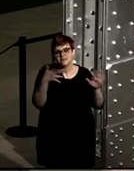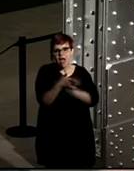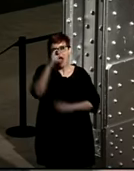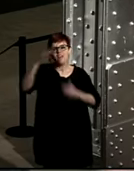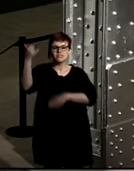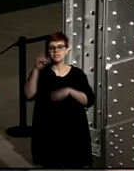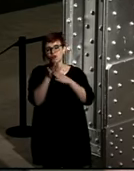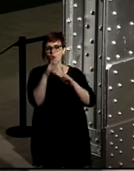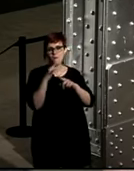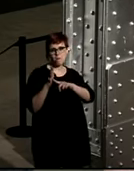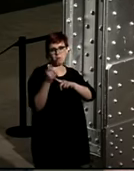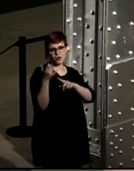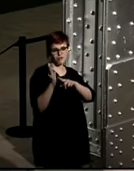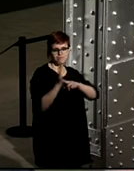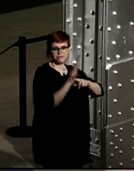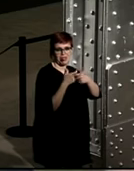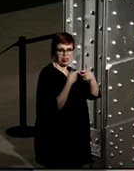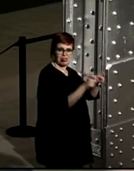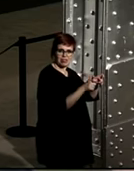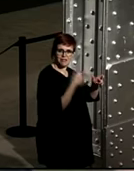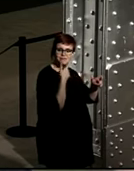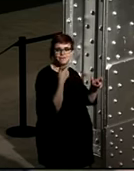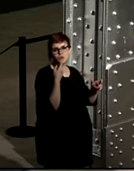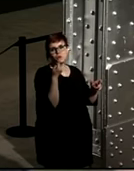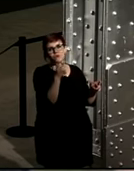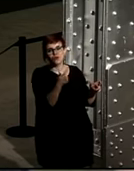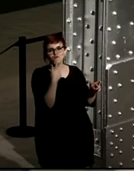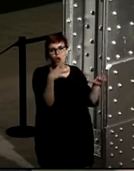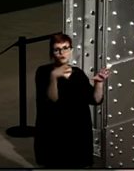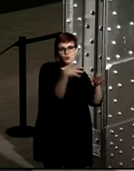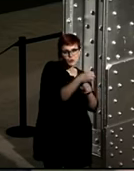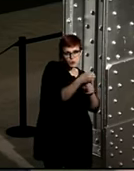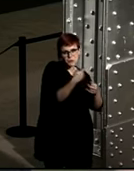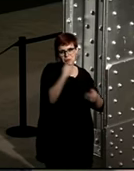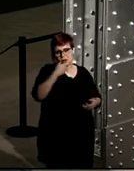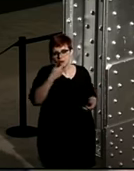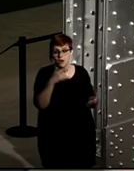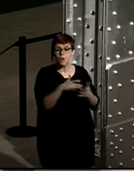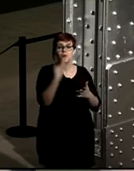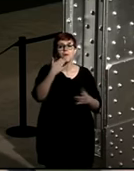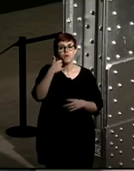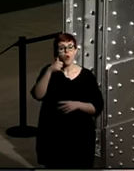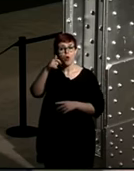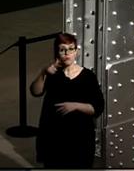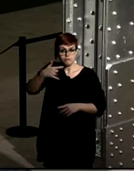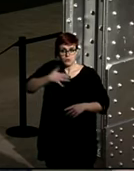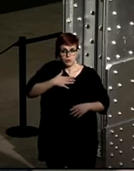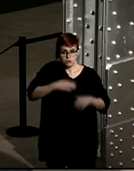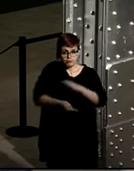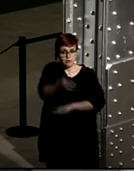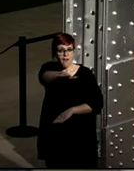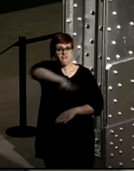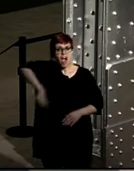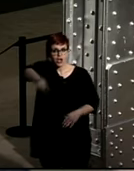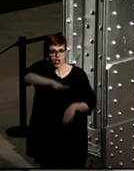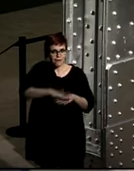debería ser un cine social, un cine marginal, un cine oscuro, un cine... El barrio, yo me he criado en un barrio y en mi barrio siempre ha